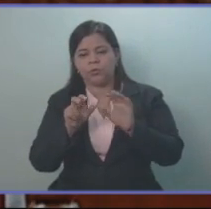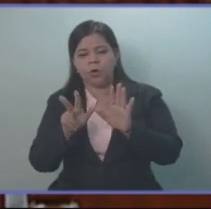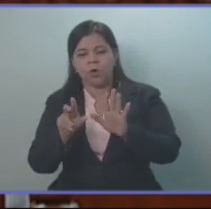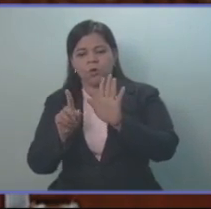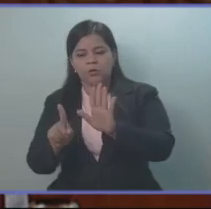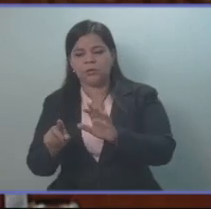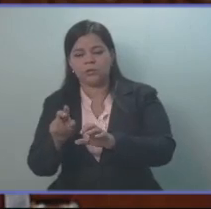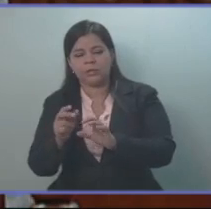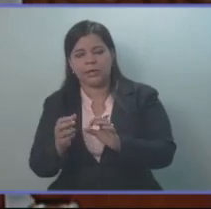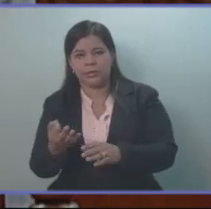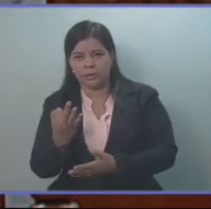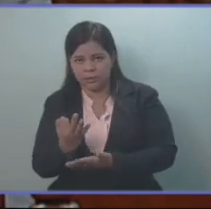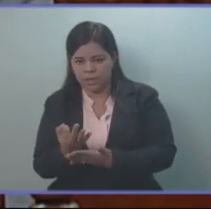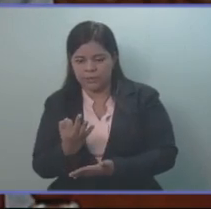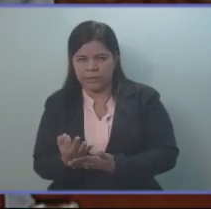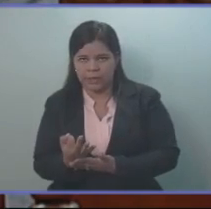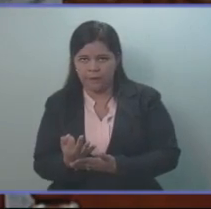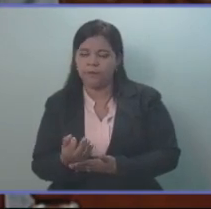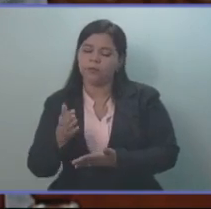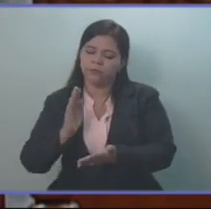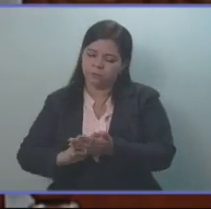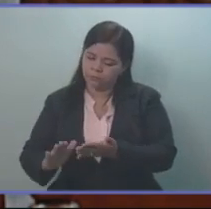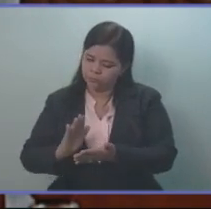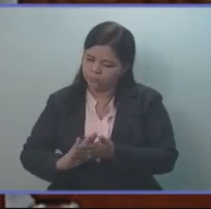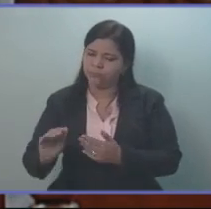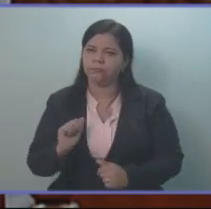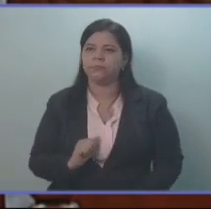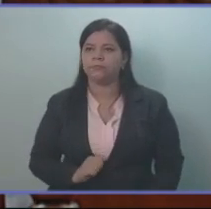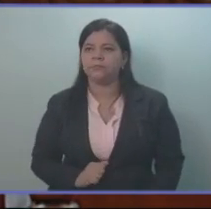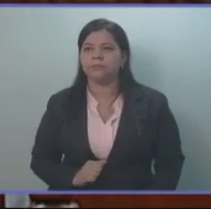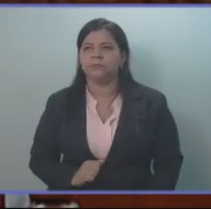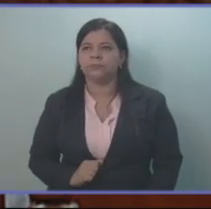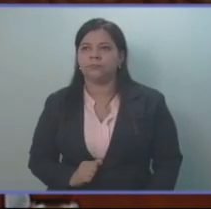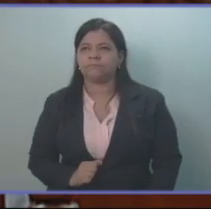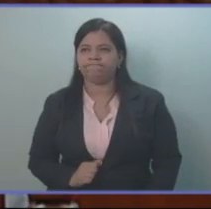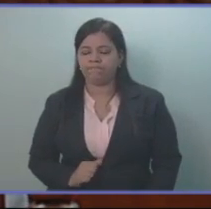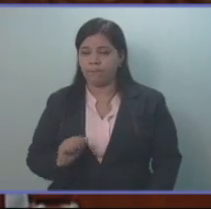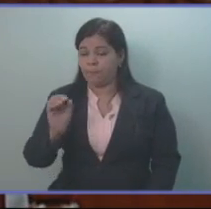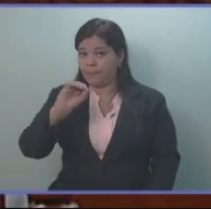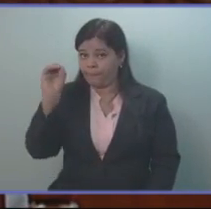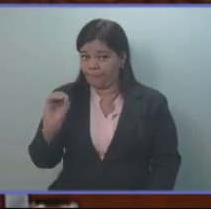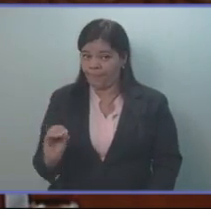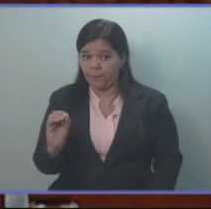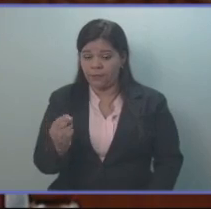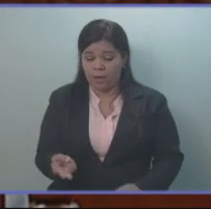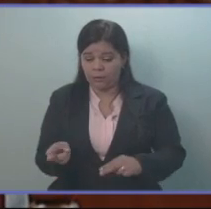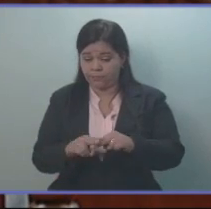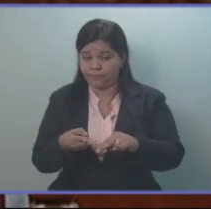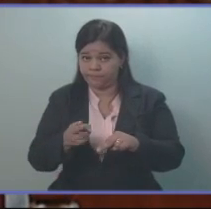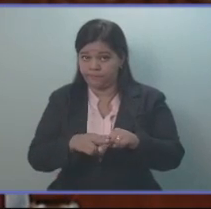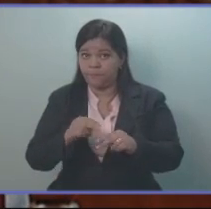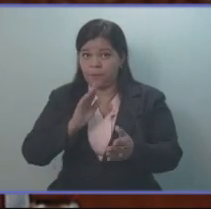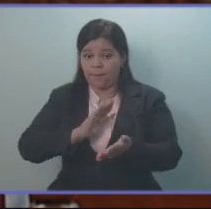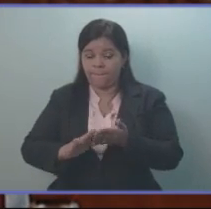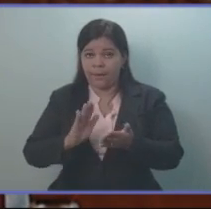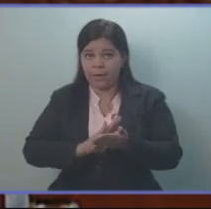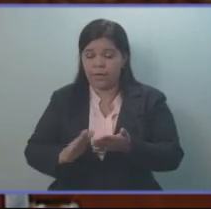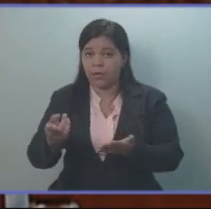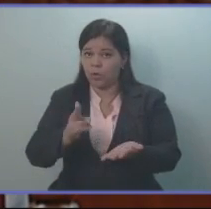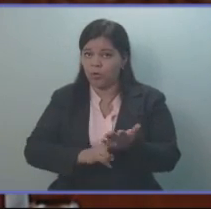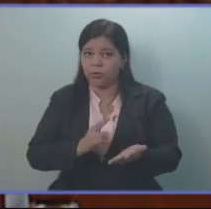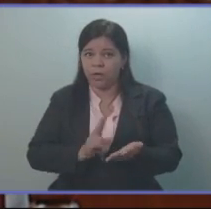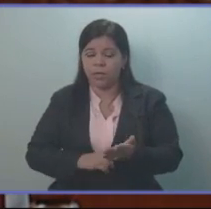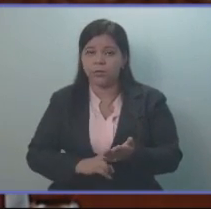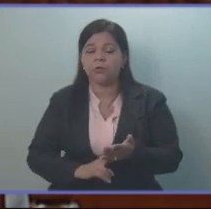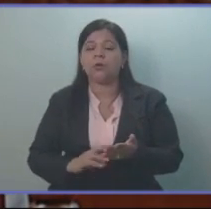$8.86 de los Estados Unidos de América. La tasa por la cancelación o terminación del contrato de